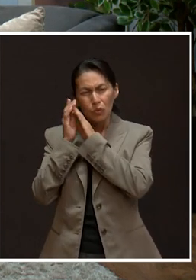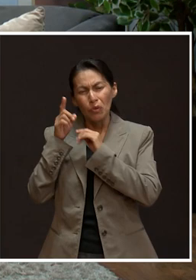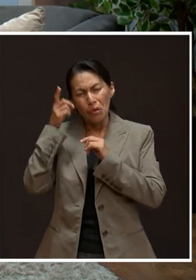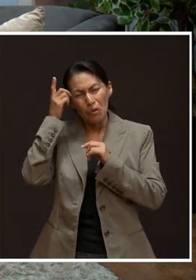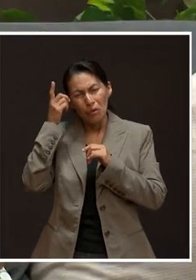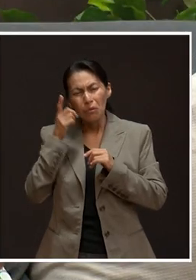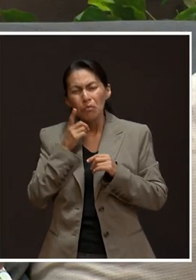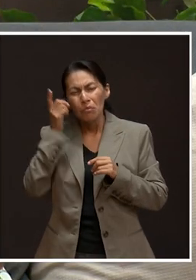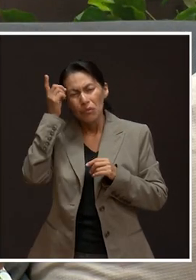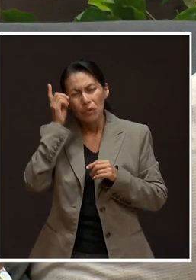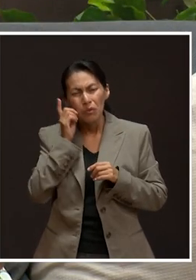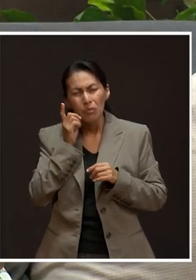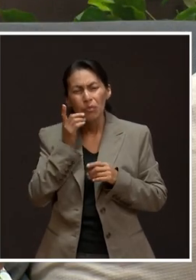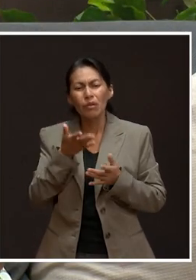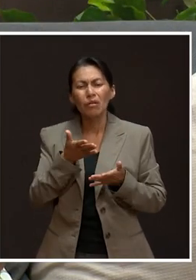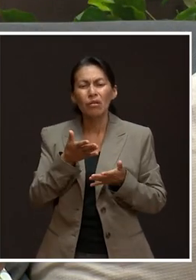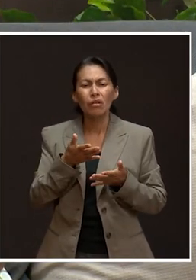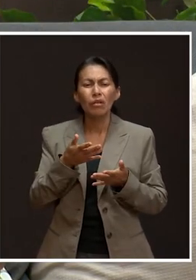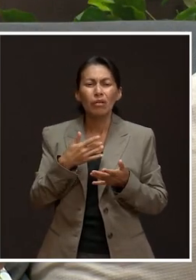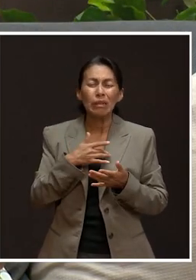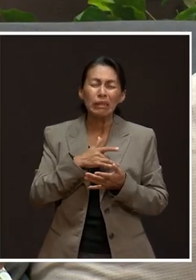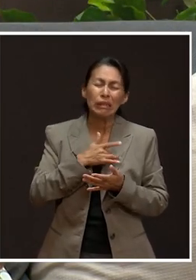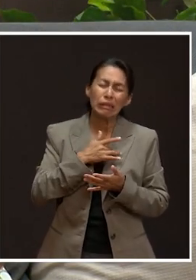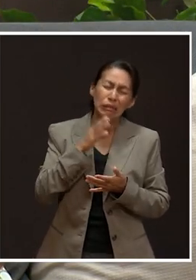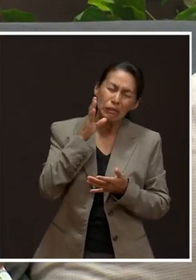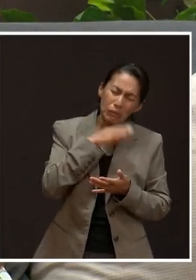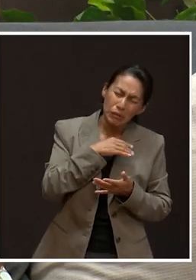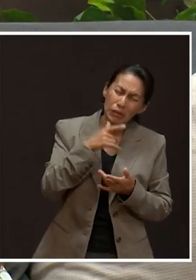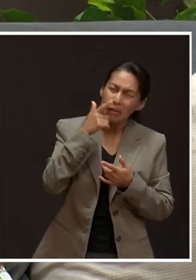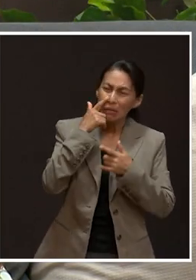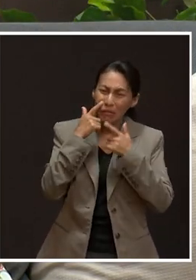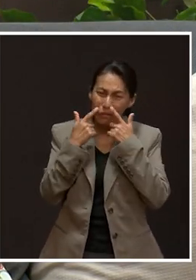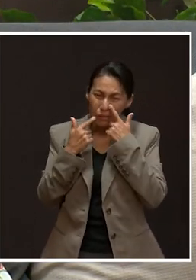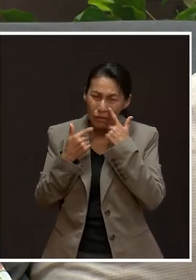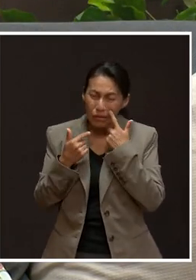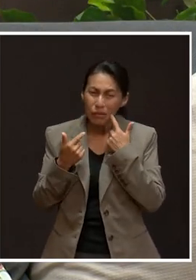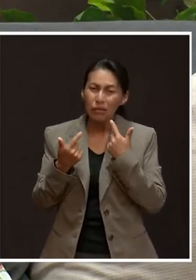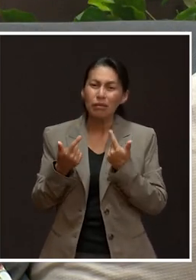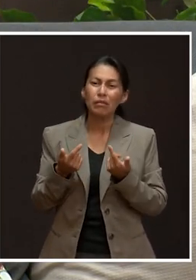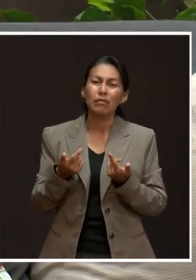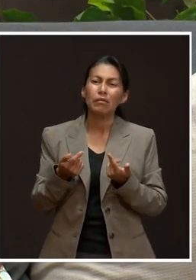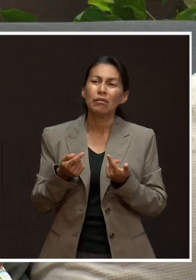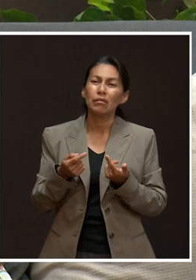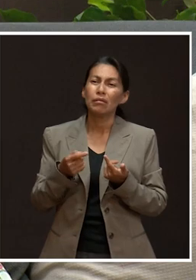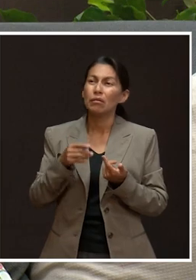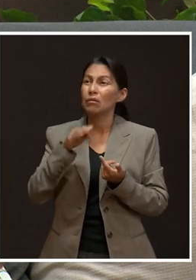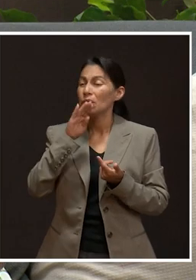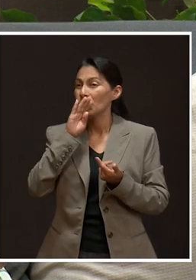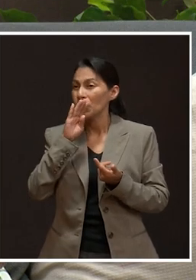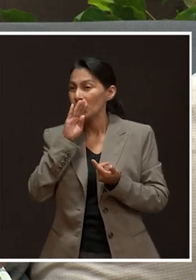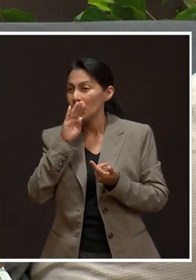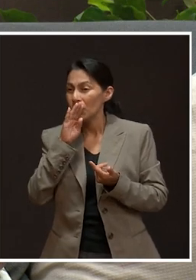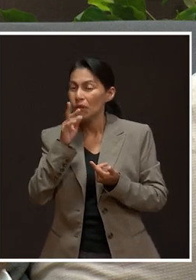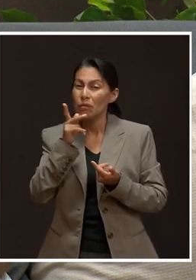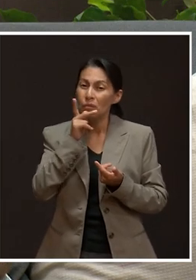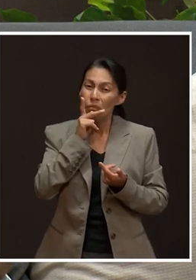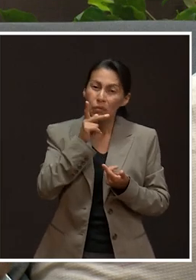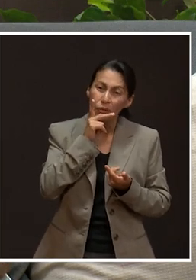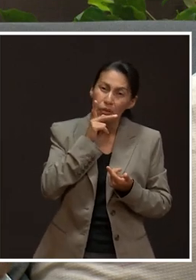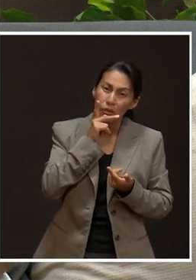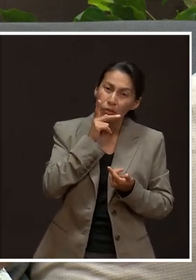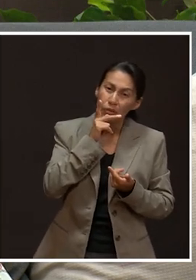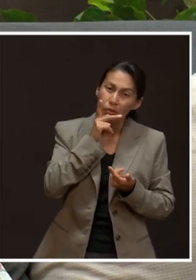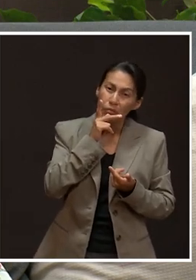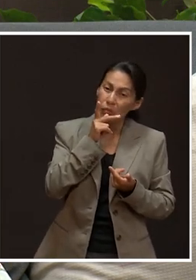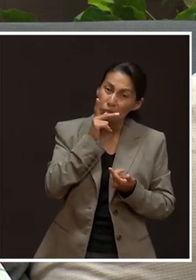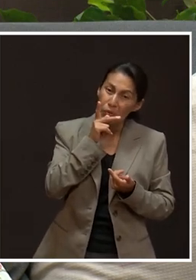Y estaba llorando, le decía, pues me preocupa esto porque mi mamá, pues mi papá, yo no tengo